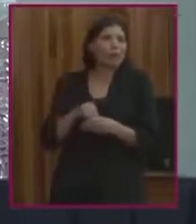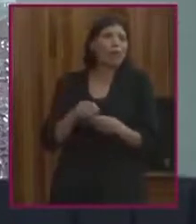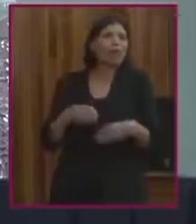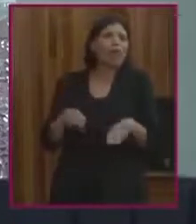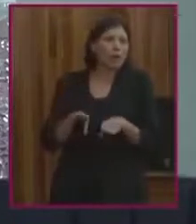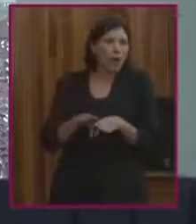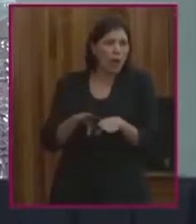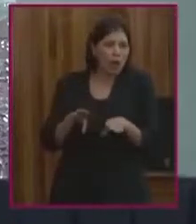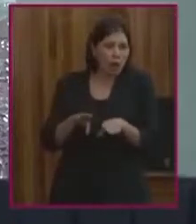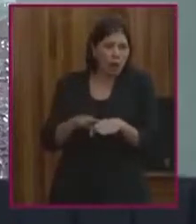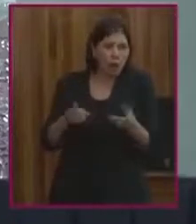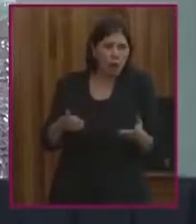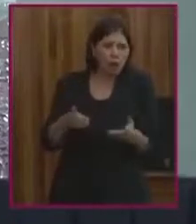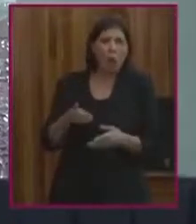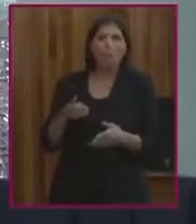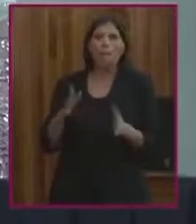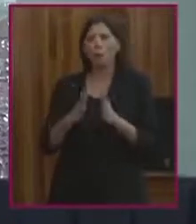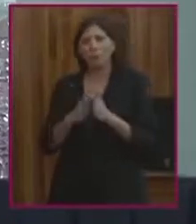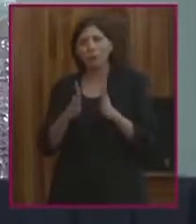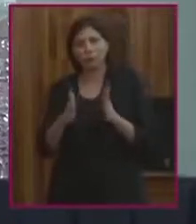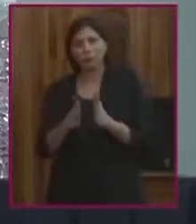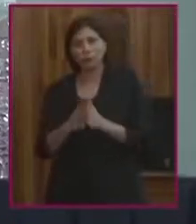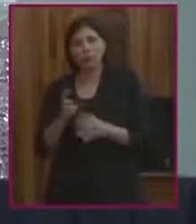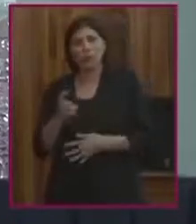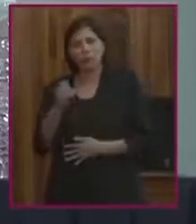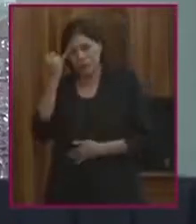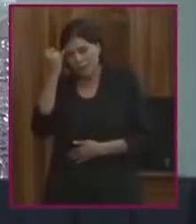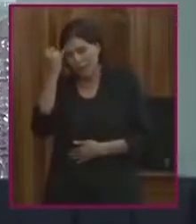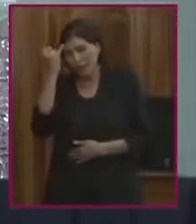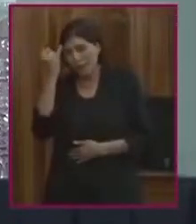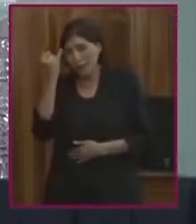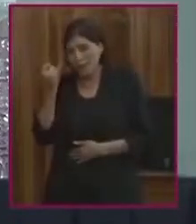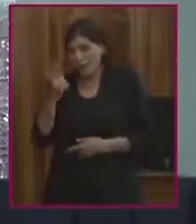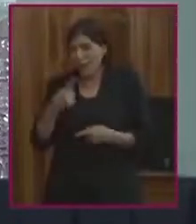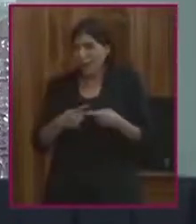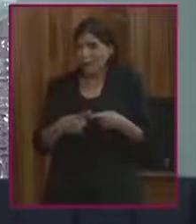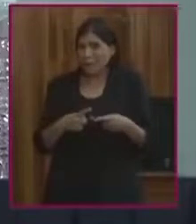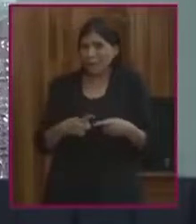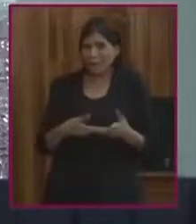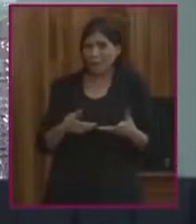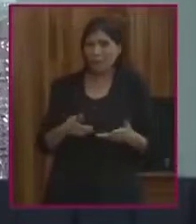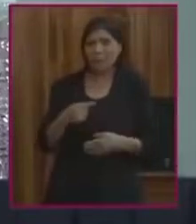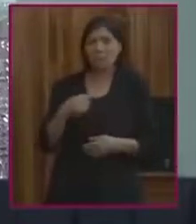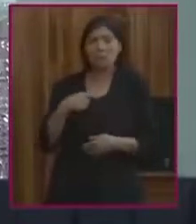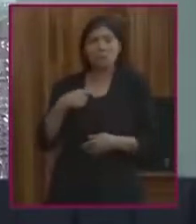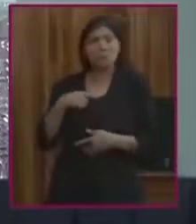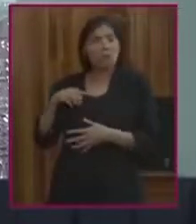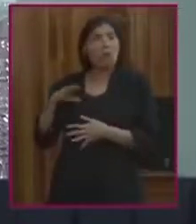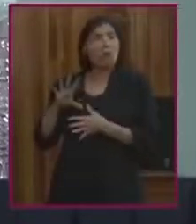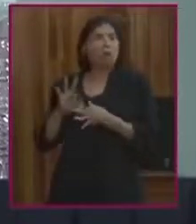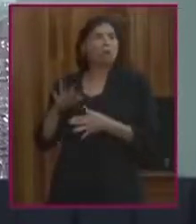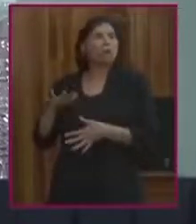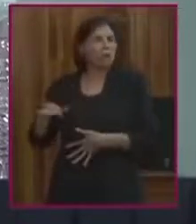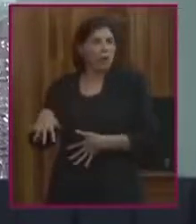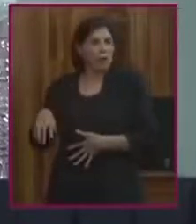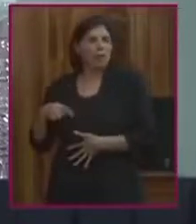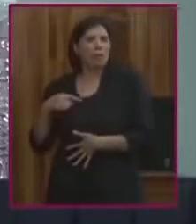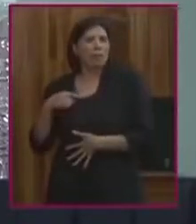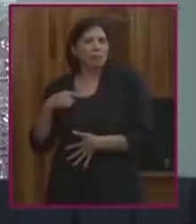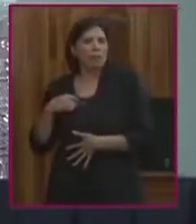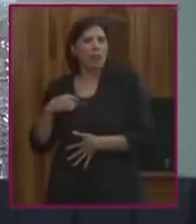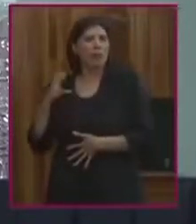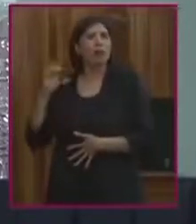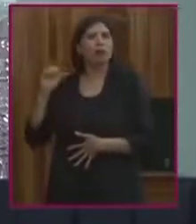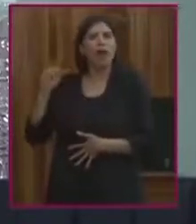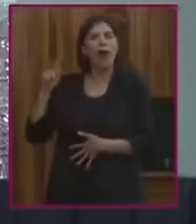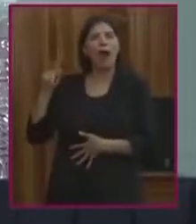participación, una nueva conciencia ecológica y una reflexión sobre lo digital que ya mencioné. En relación a los campos formativos, me parece